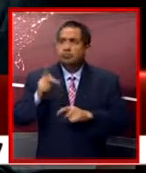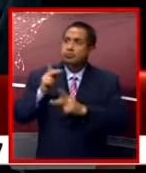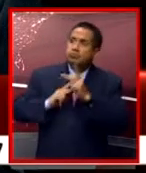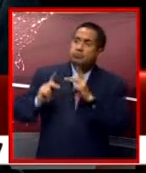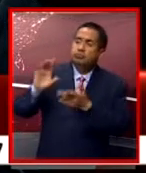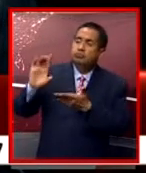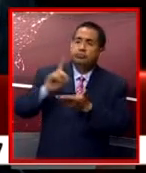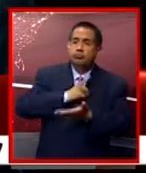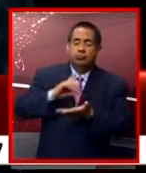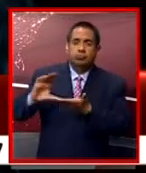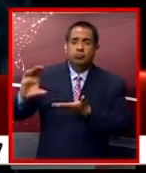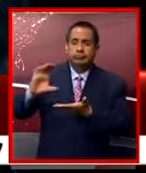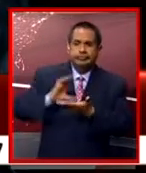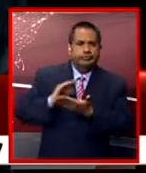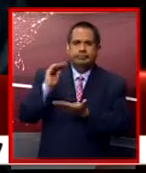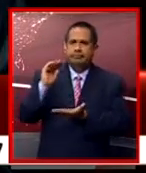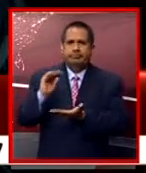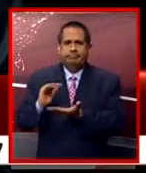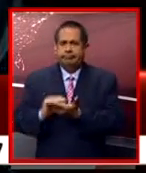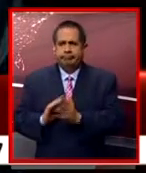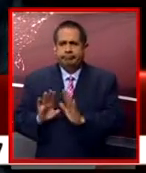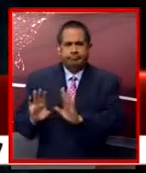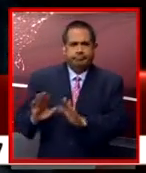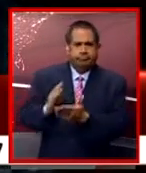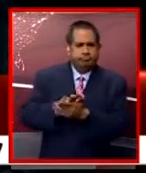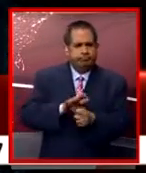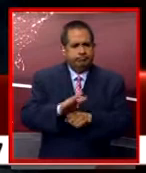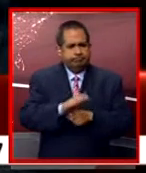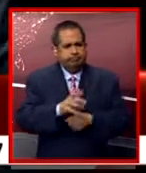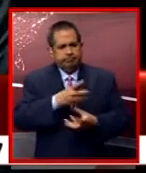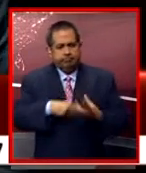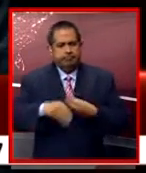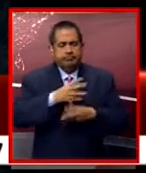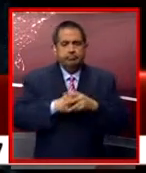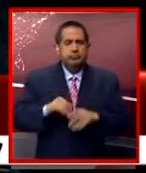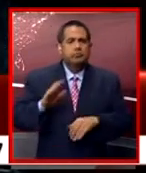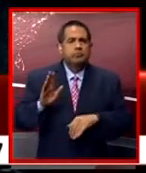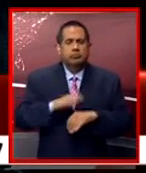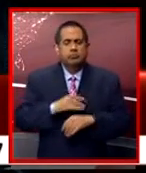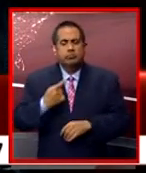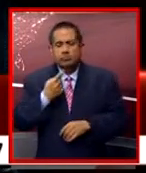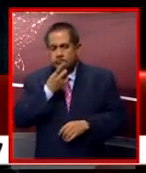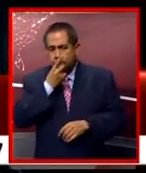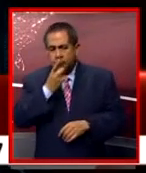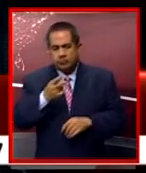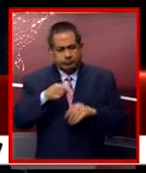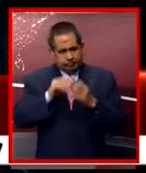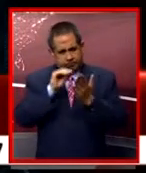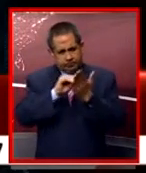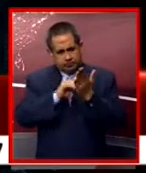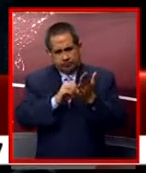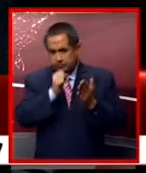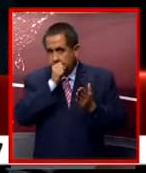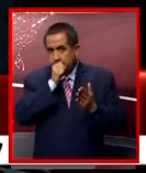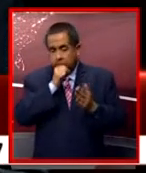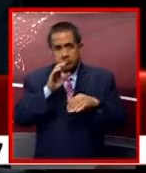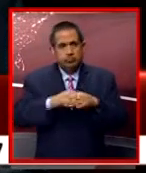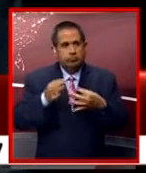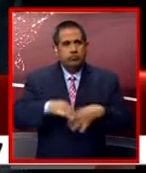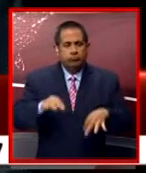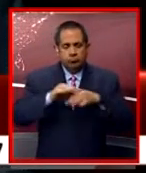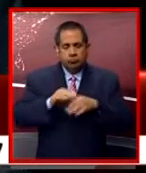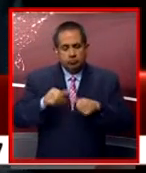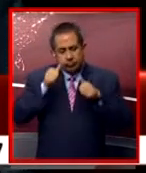pública disminuirá significativamente y porque plantea mecanismos y disposiciones oportunas